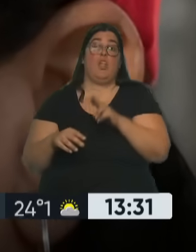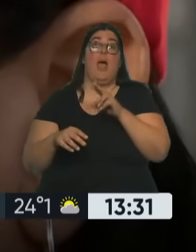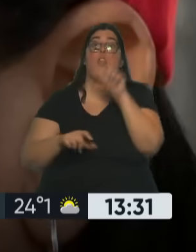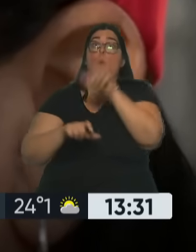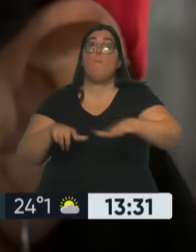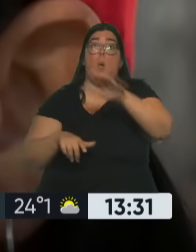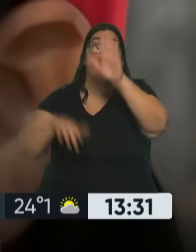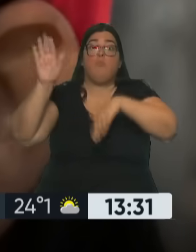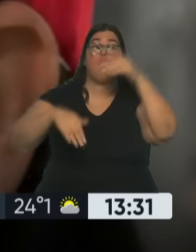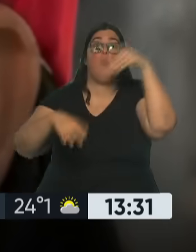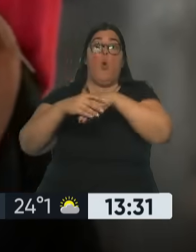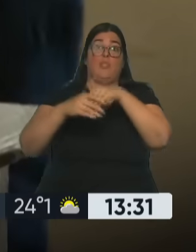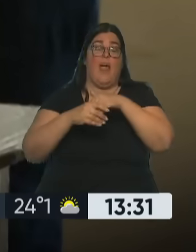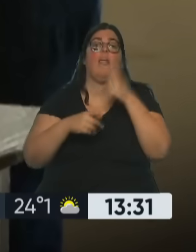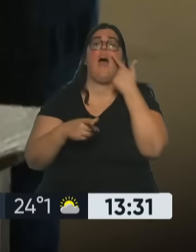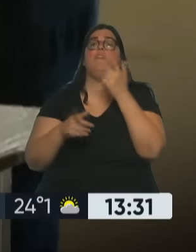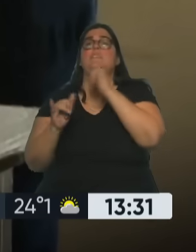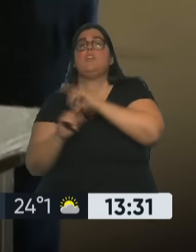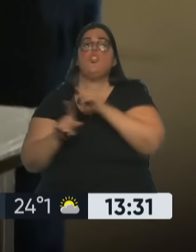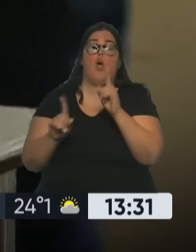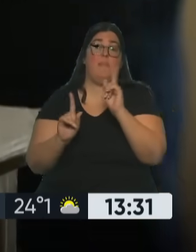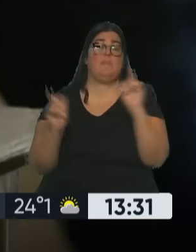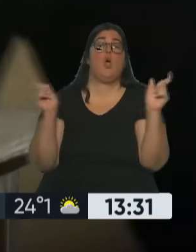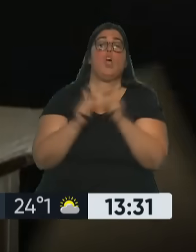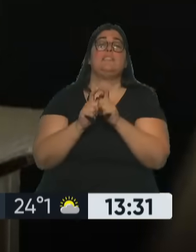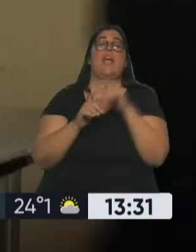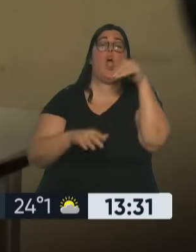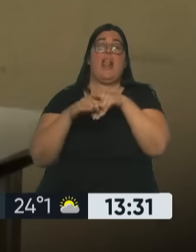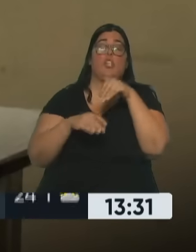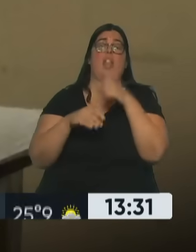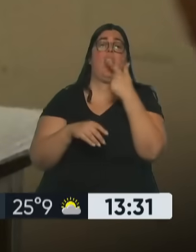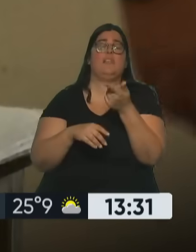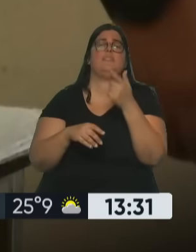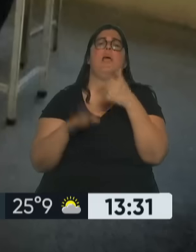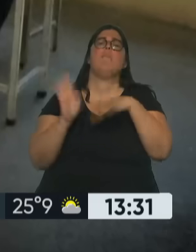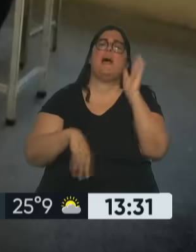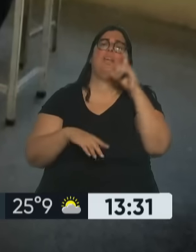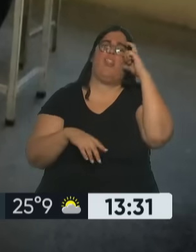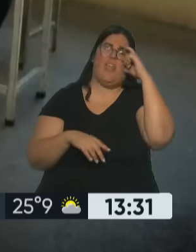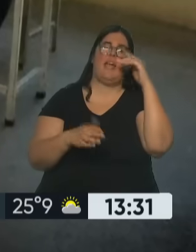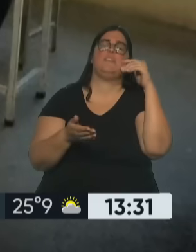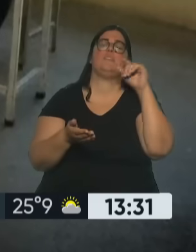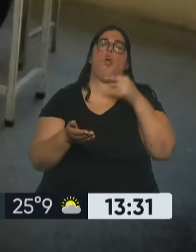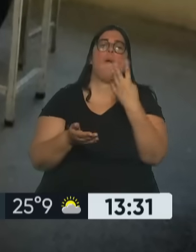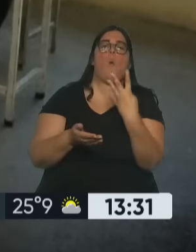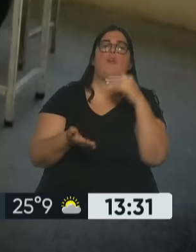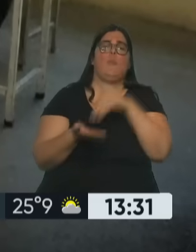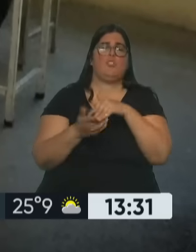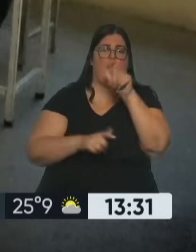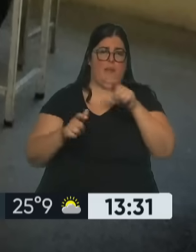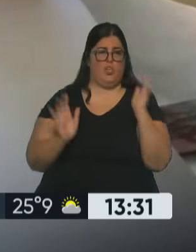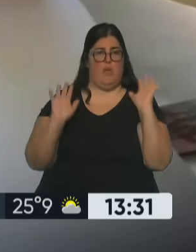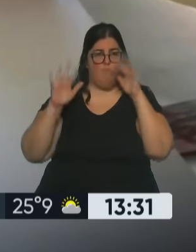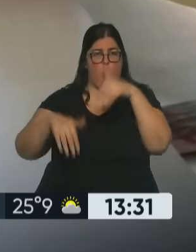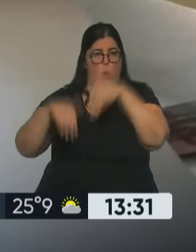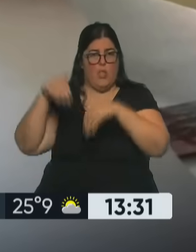cabo el domingo pasado. Según datos del Consejo Nacional Electoral, más de 10,4 millones de personas participaron de la votación